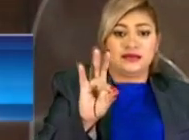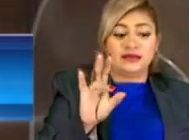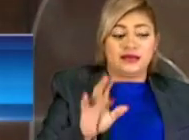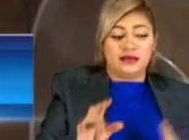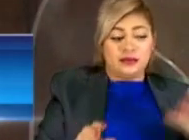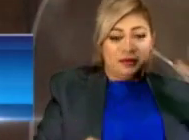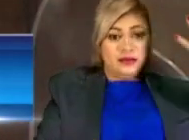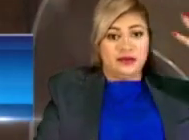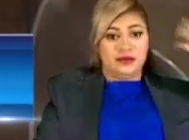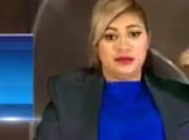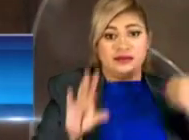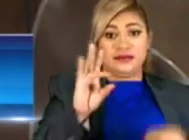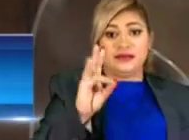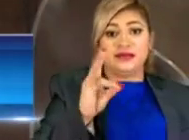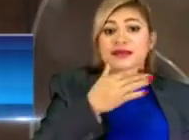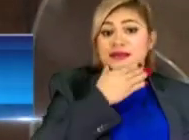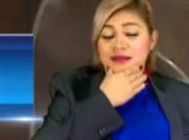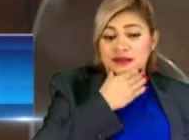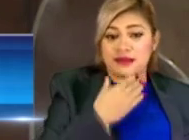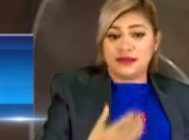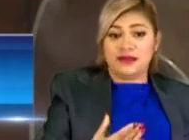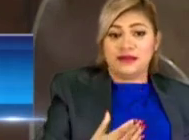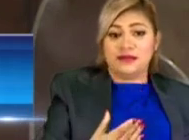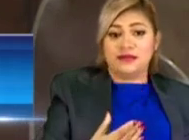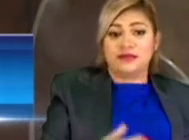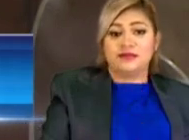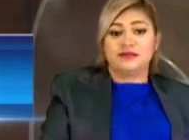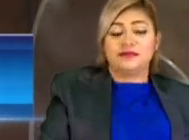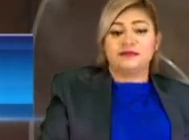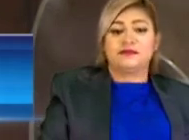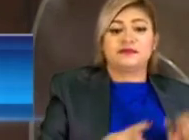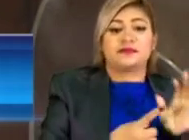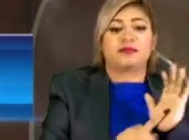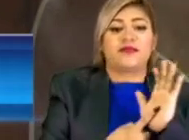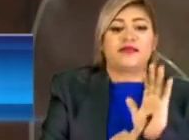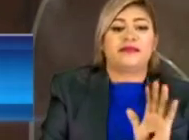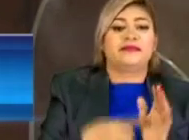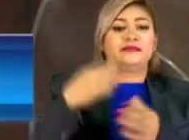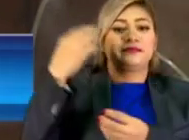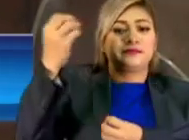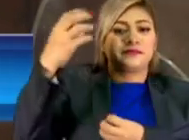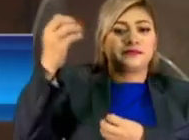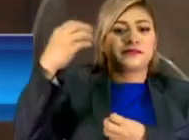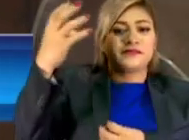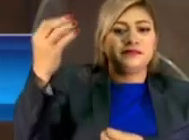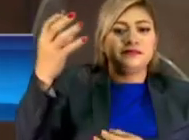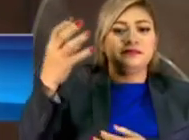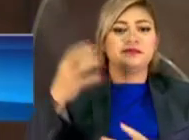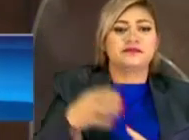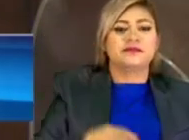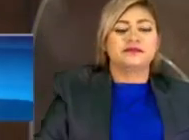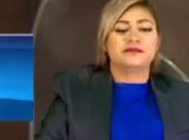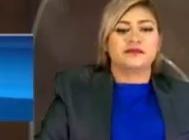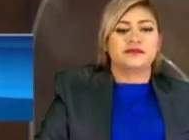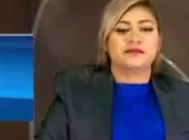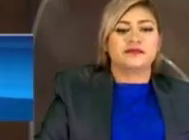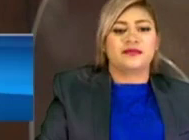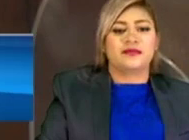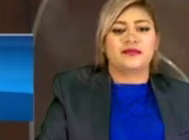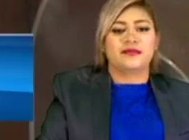que el 7 de diciembre pasado presentó un informe señalando que hemos dado